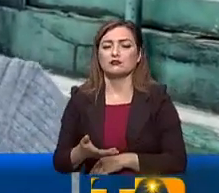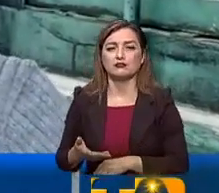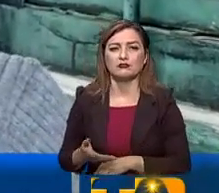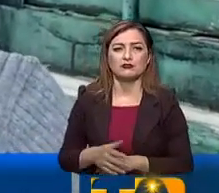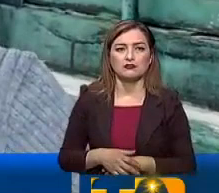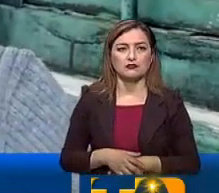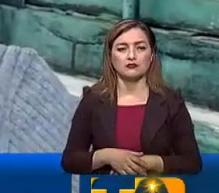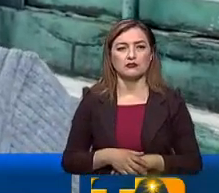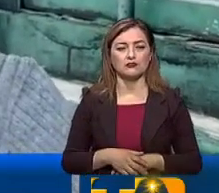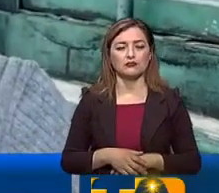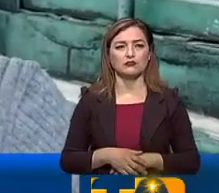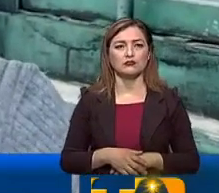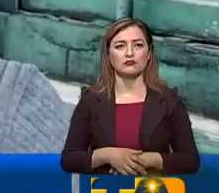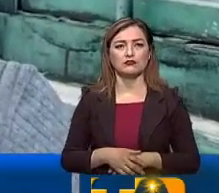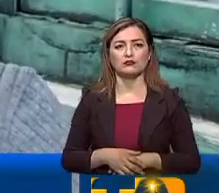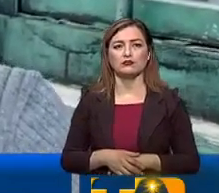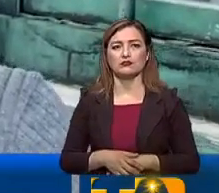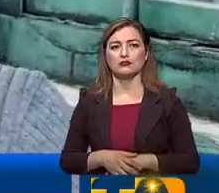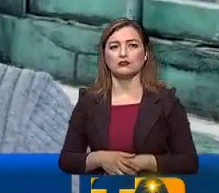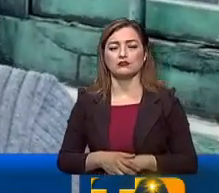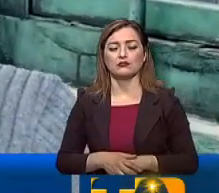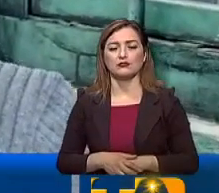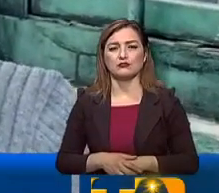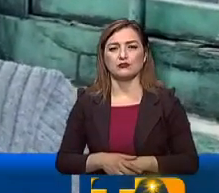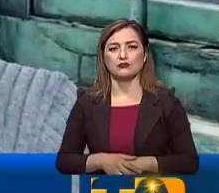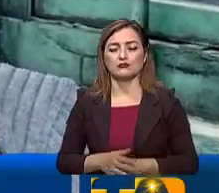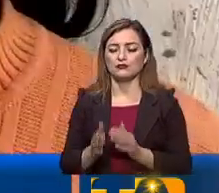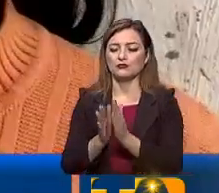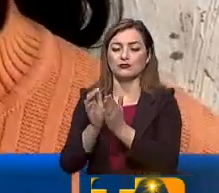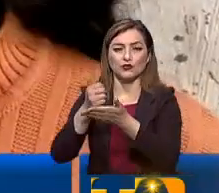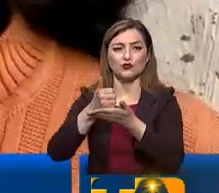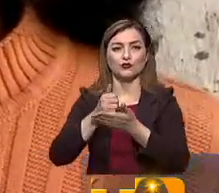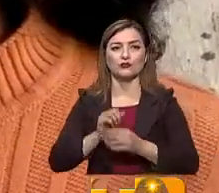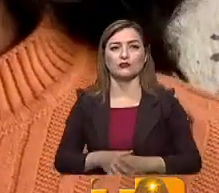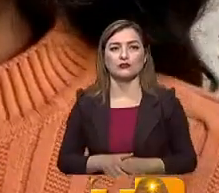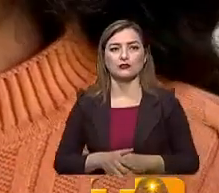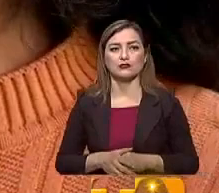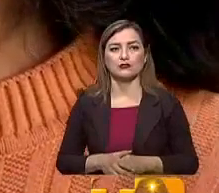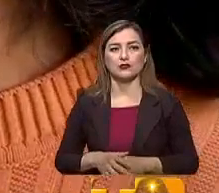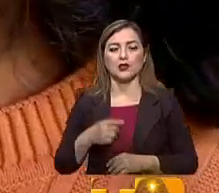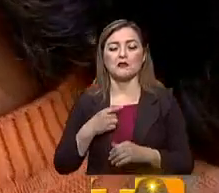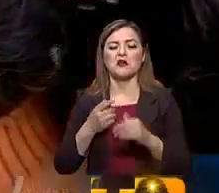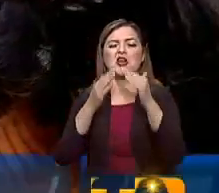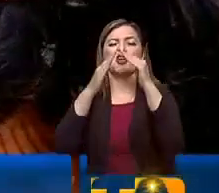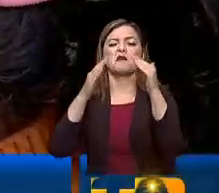la realidad por esa razón estamos pidiendo que nos ayuden mi casita primero